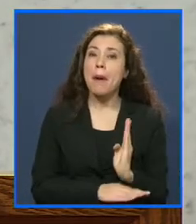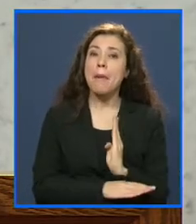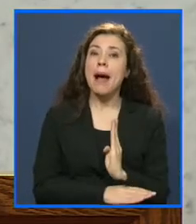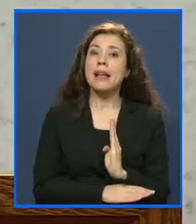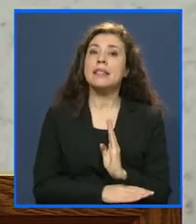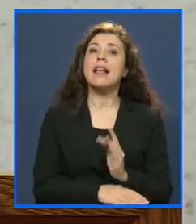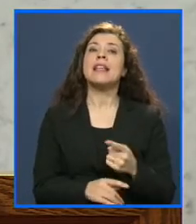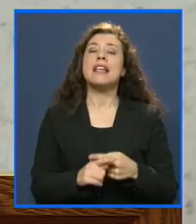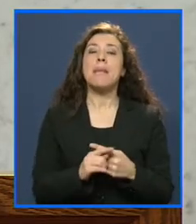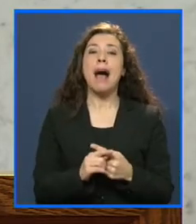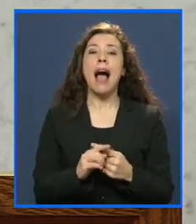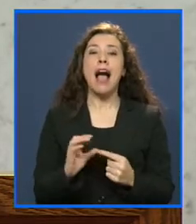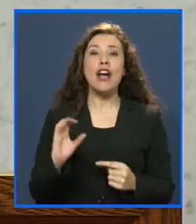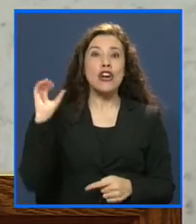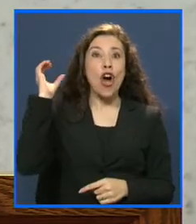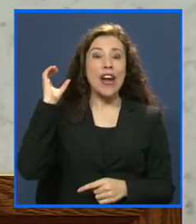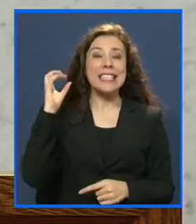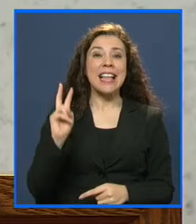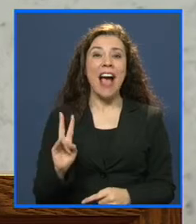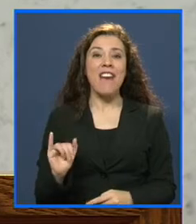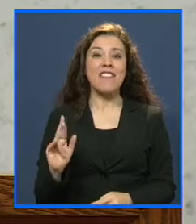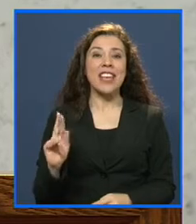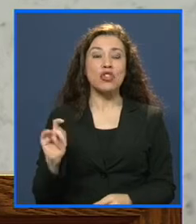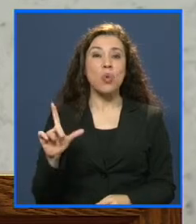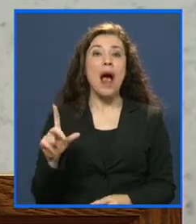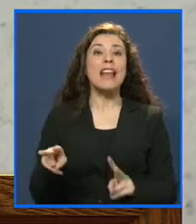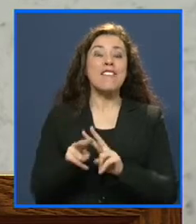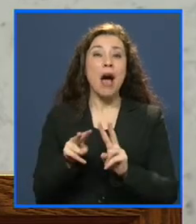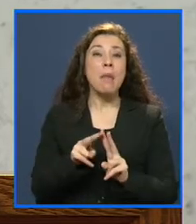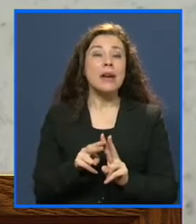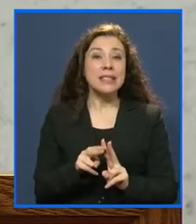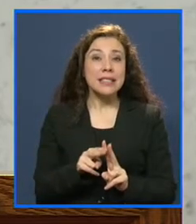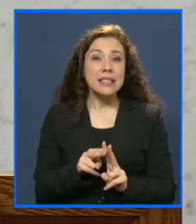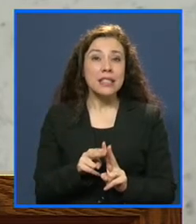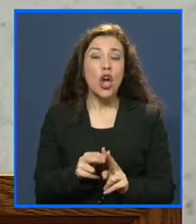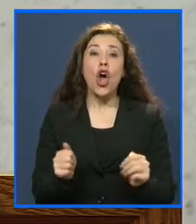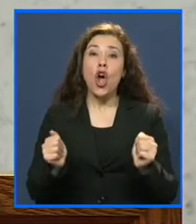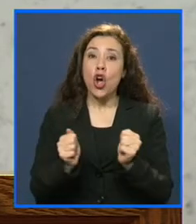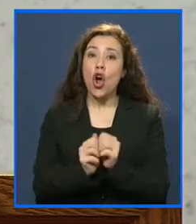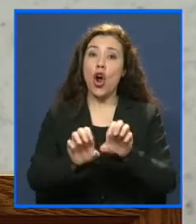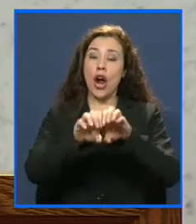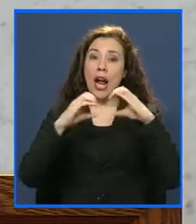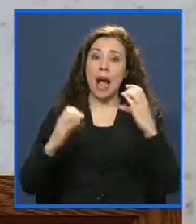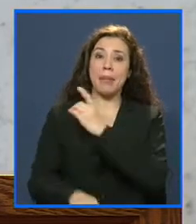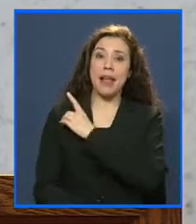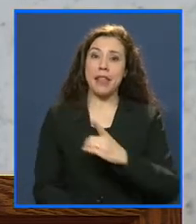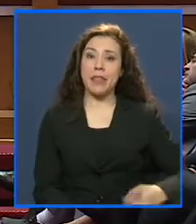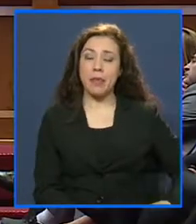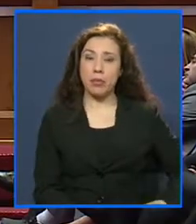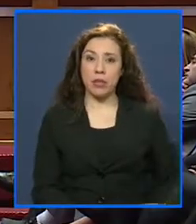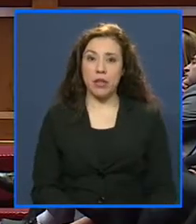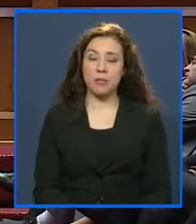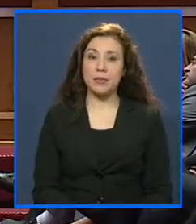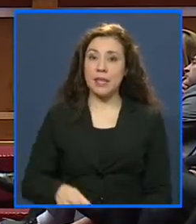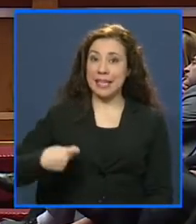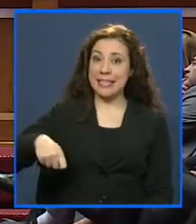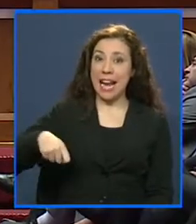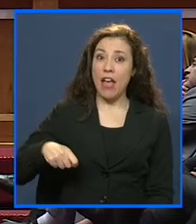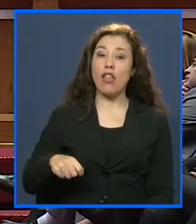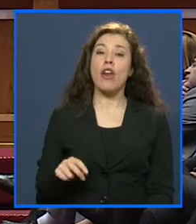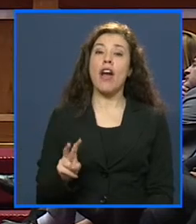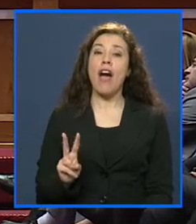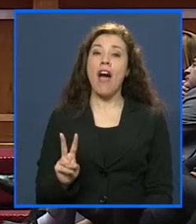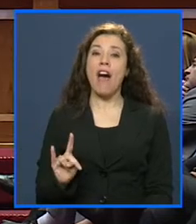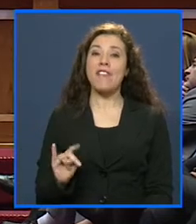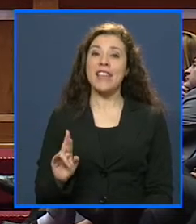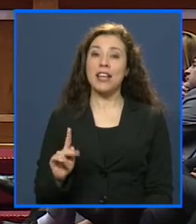congresista virtual herramienta que construiremos e implementaremos junto a la cámara diputados el senador virtual ha